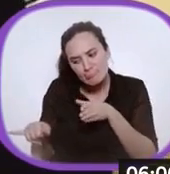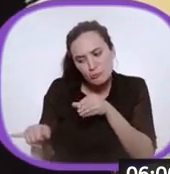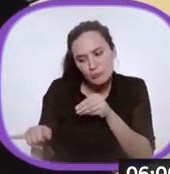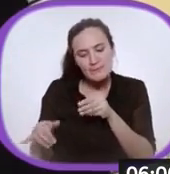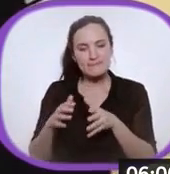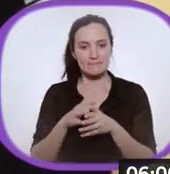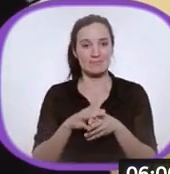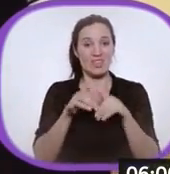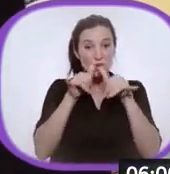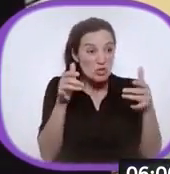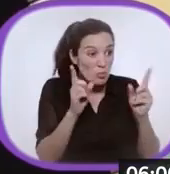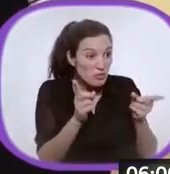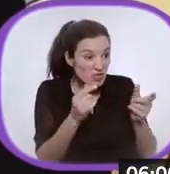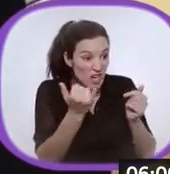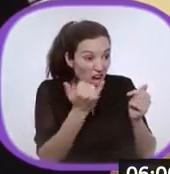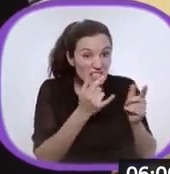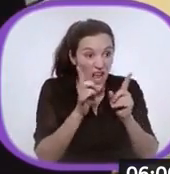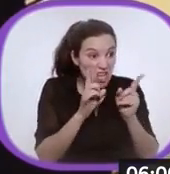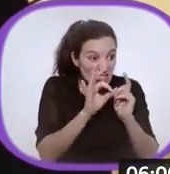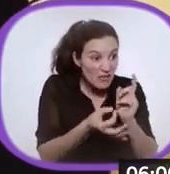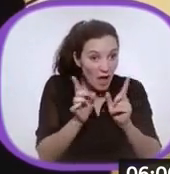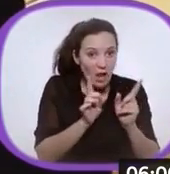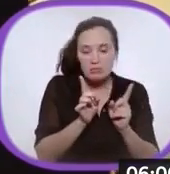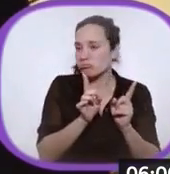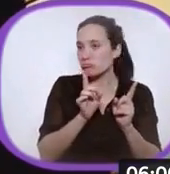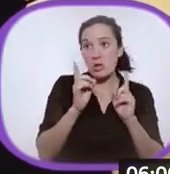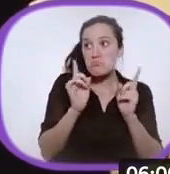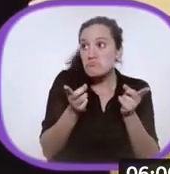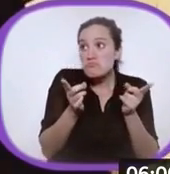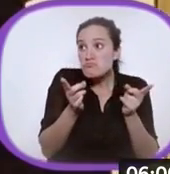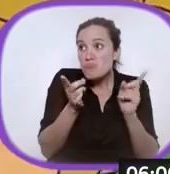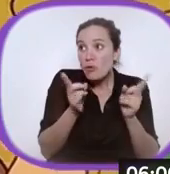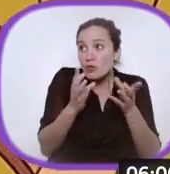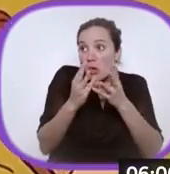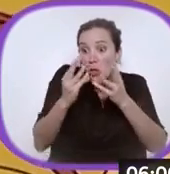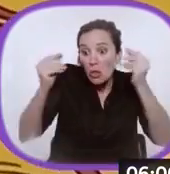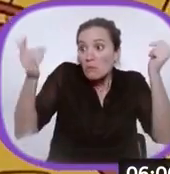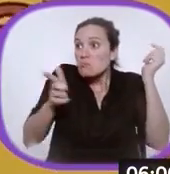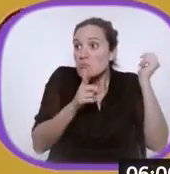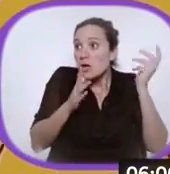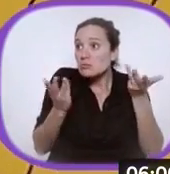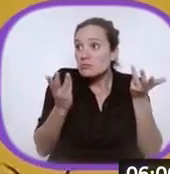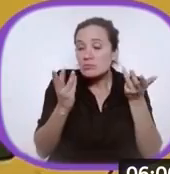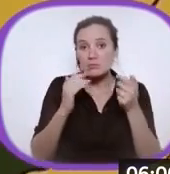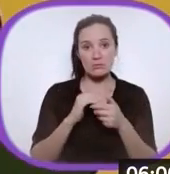¿Hay noticias sobre el pobre profesor? Ninguna. Tornasol se desvaneció en el aire.